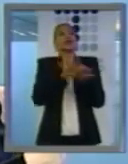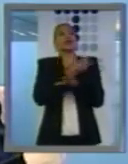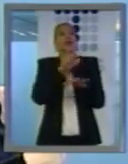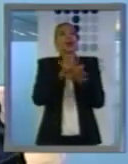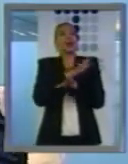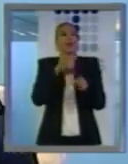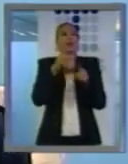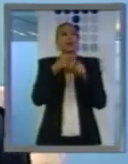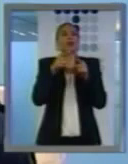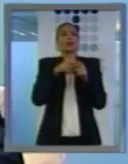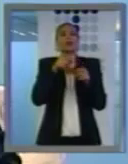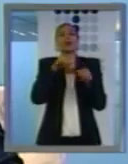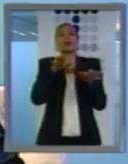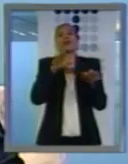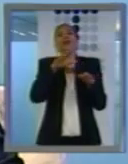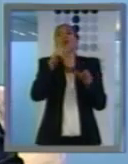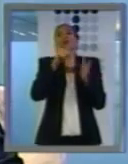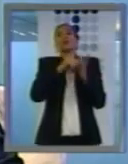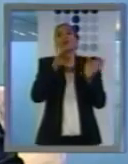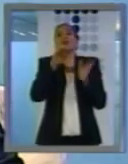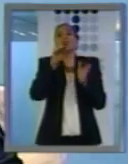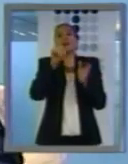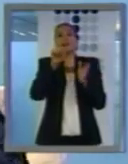solo 4 años en